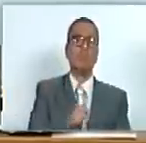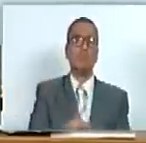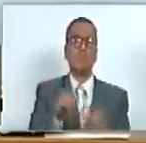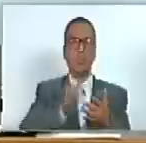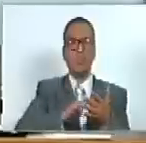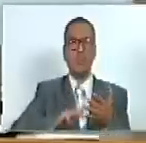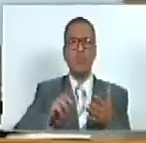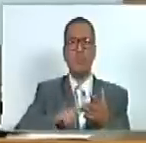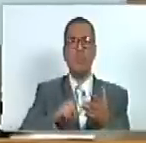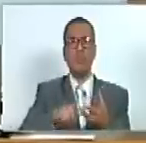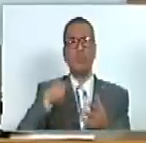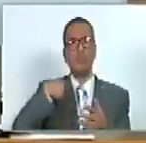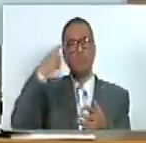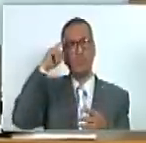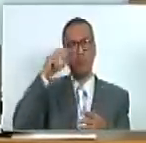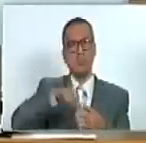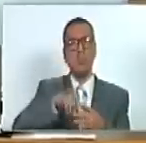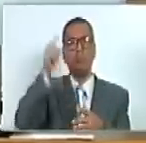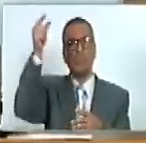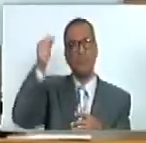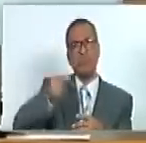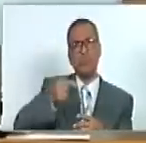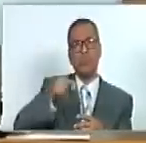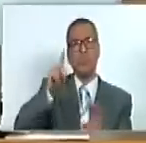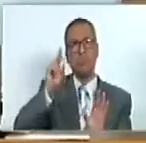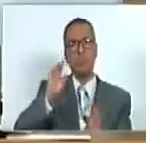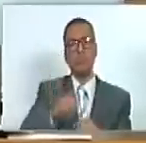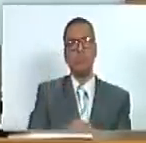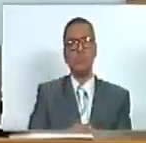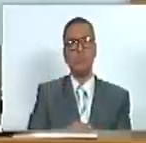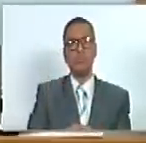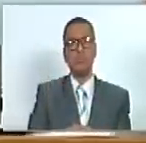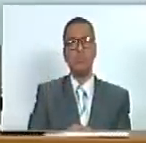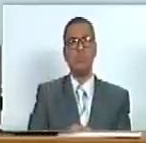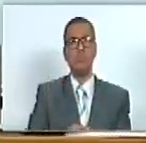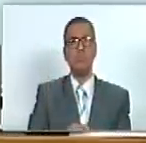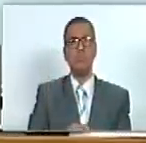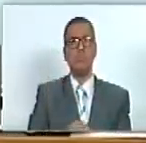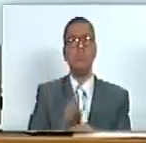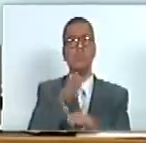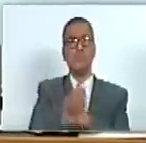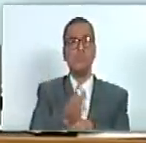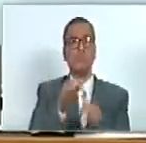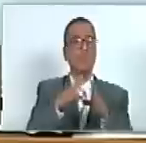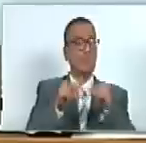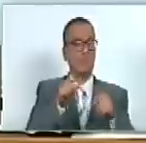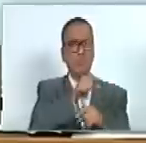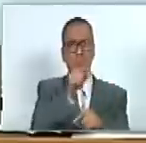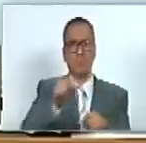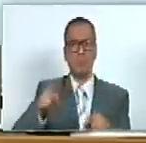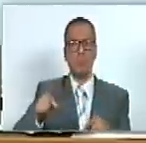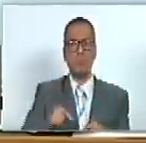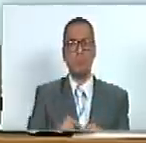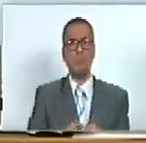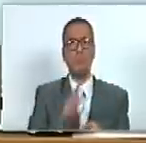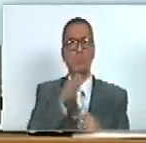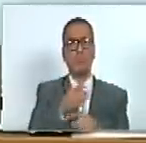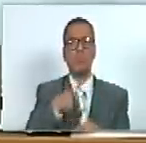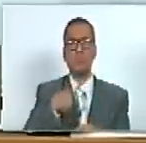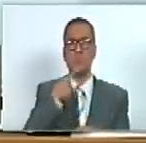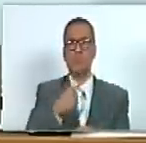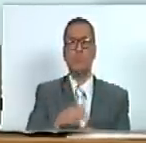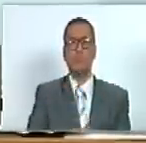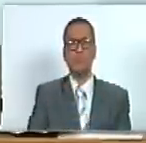Florida, y creo que otro está en Italia. Pues hay que ir por todos ellos y